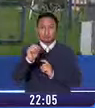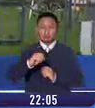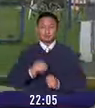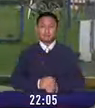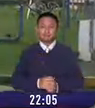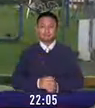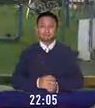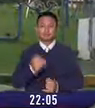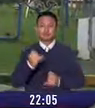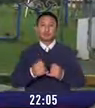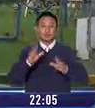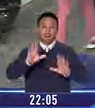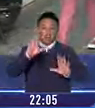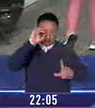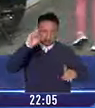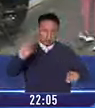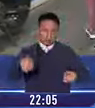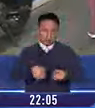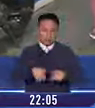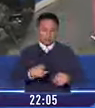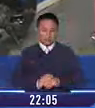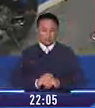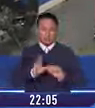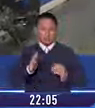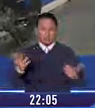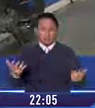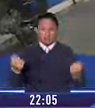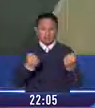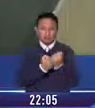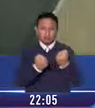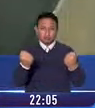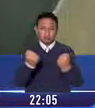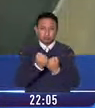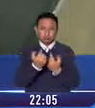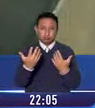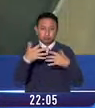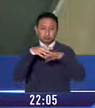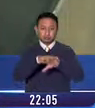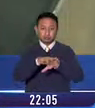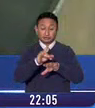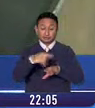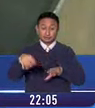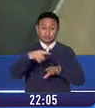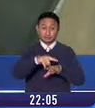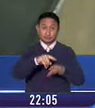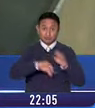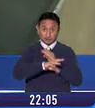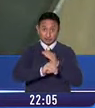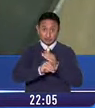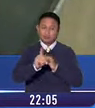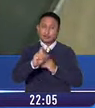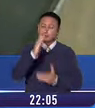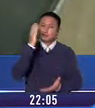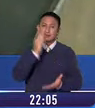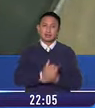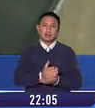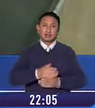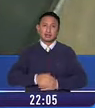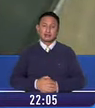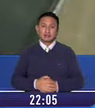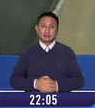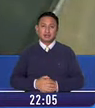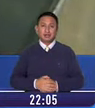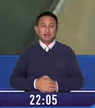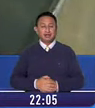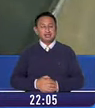finalmente llegaron a un acuerdo de trabajar en conjunto para así evitar que más hechos como estos ocurran en el sector la